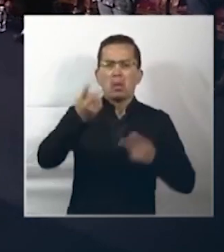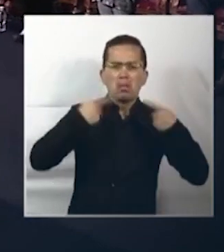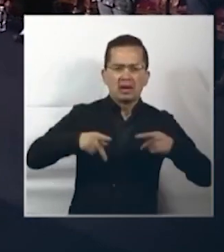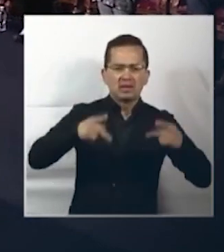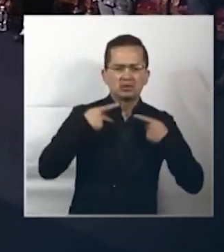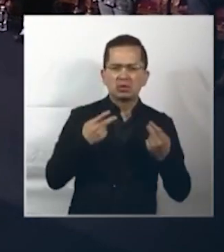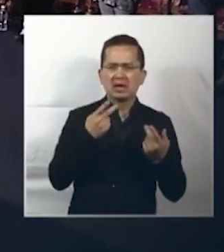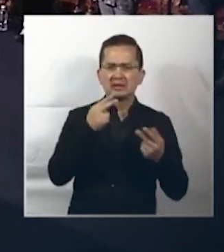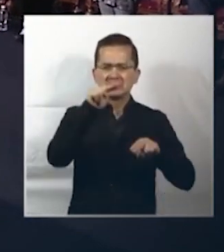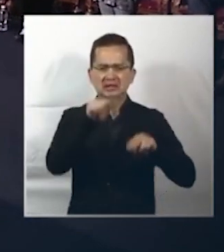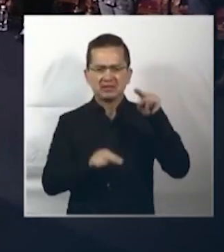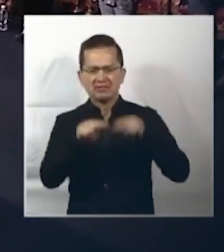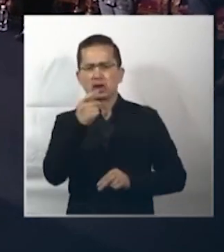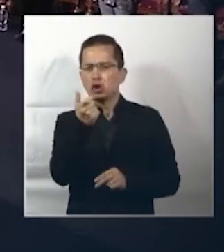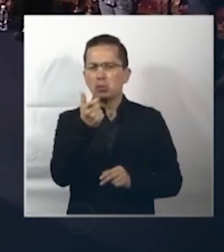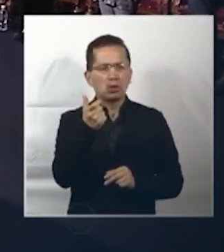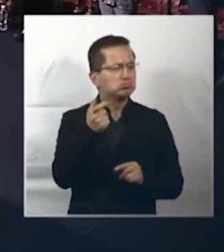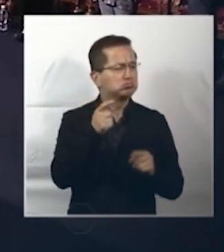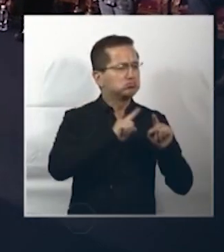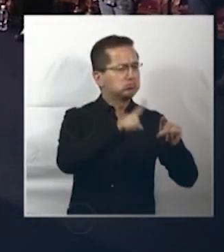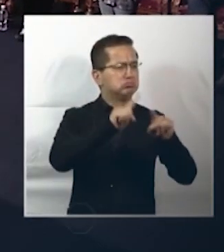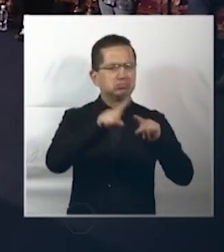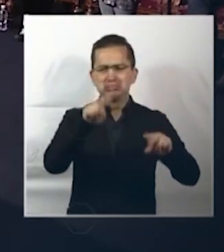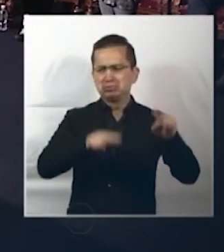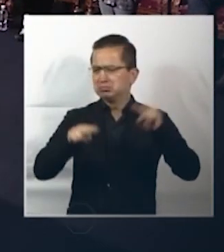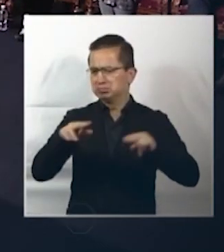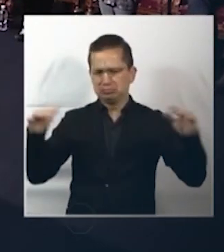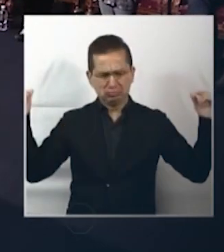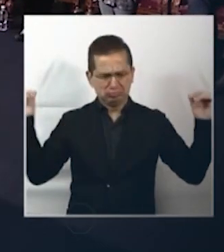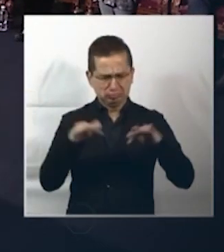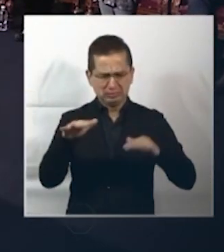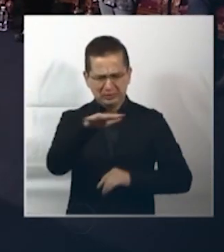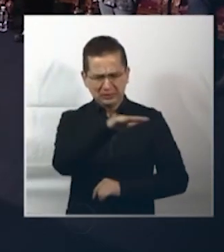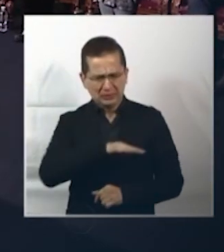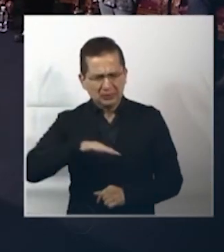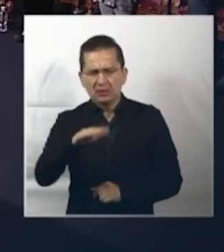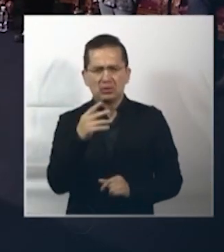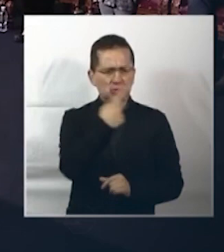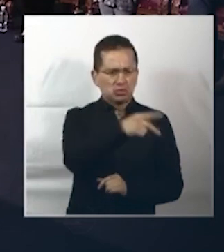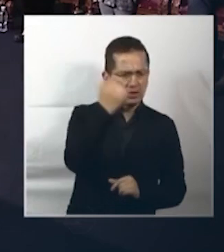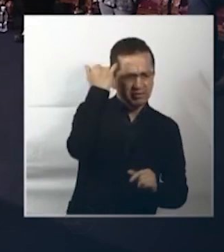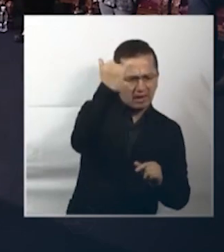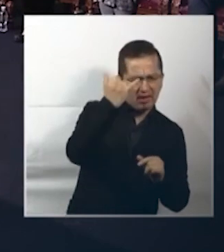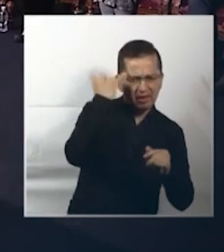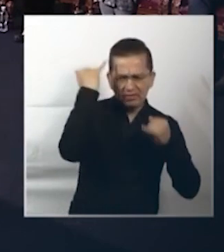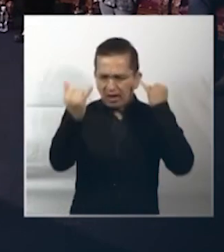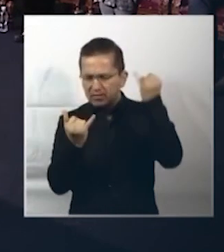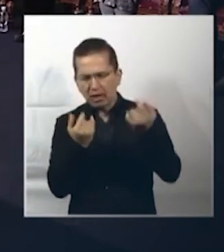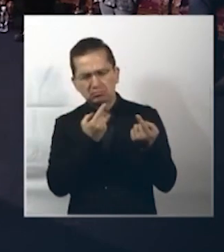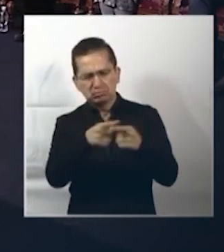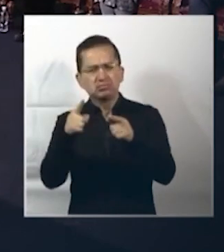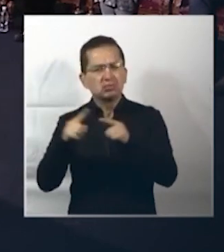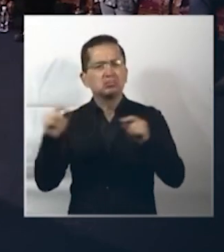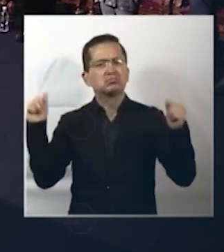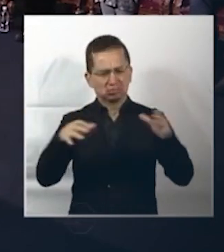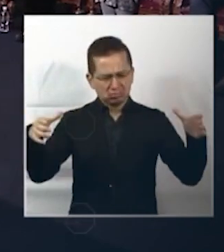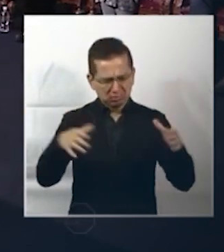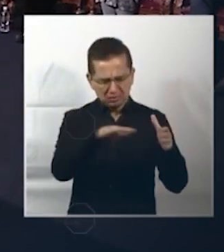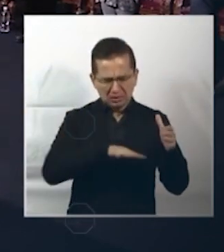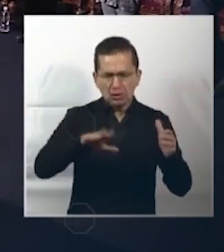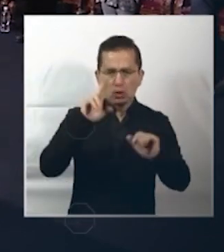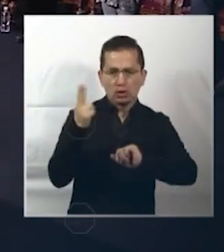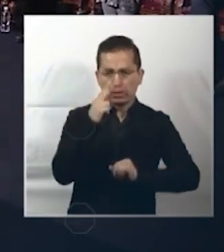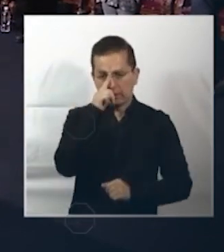ideologías. En nuestra pluralidad reside gran parte de nuestra fortaleza. De ahí la importancia de defenderla frente a